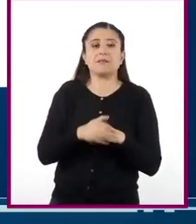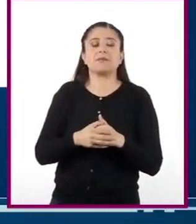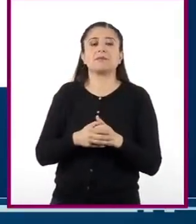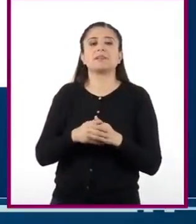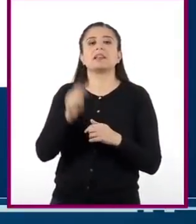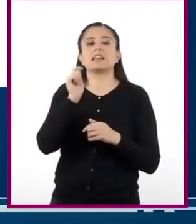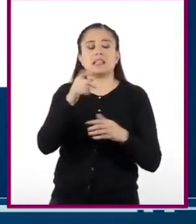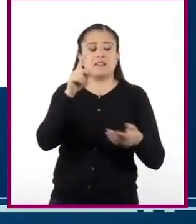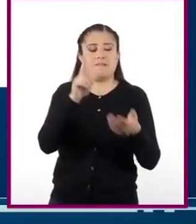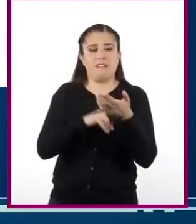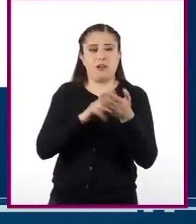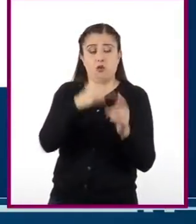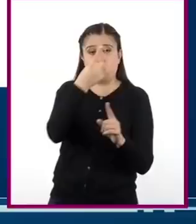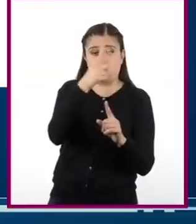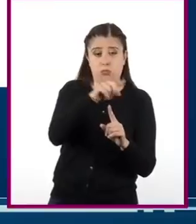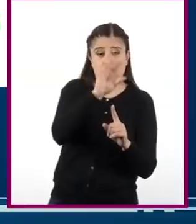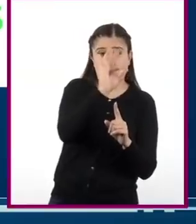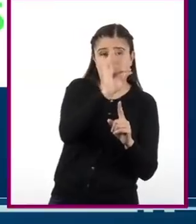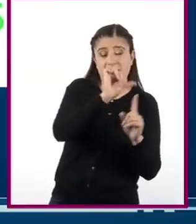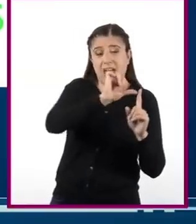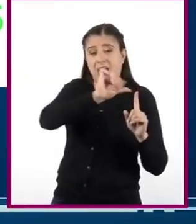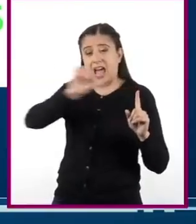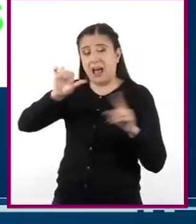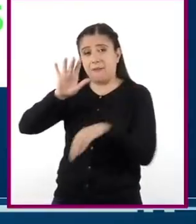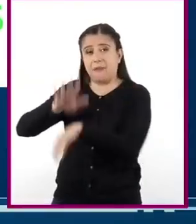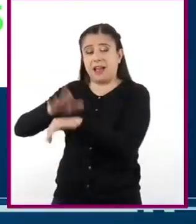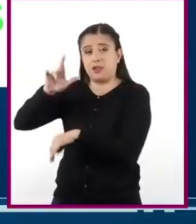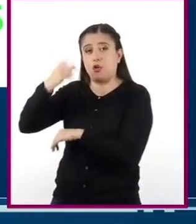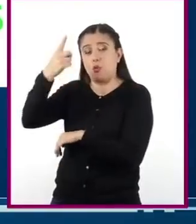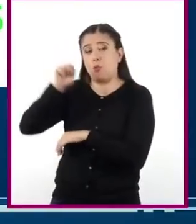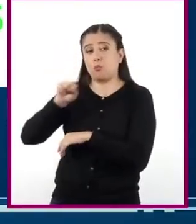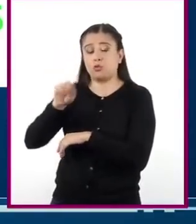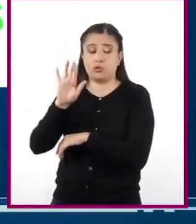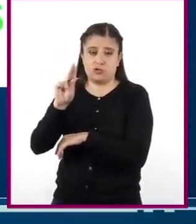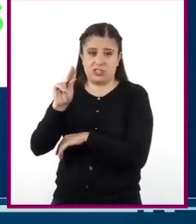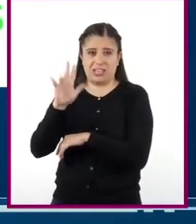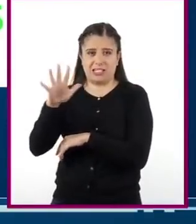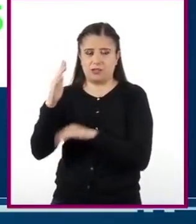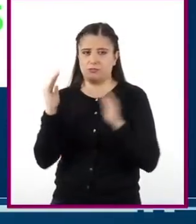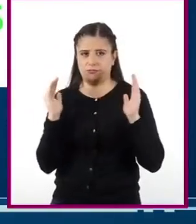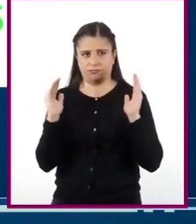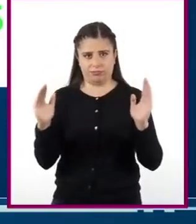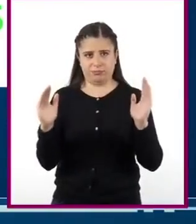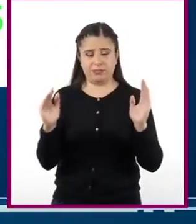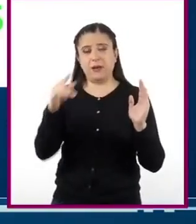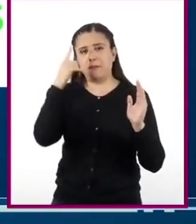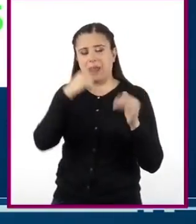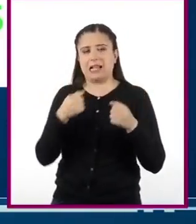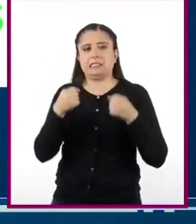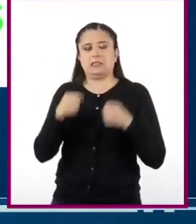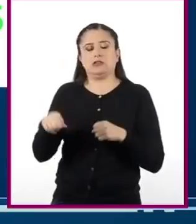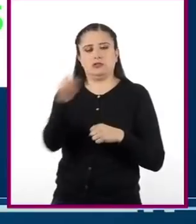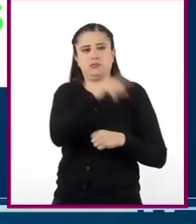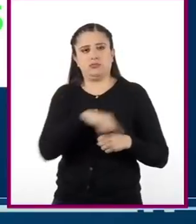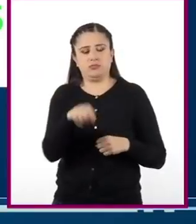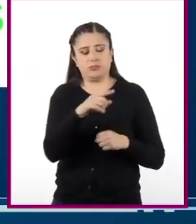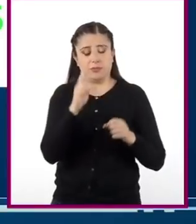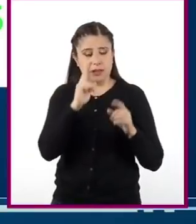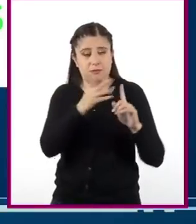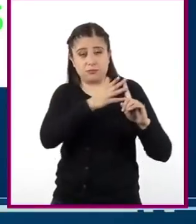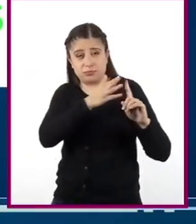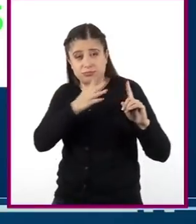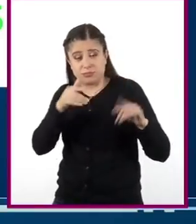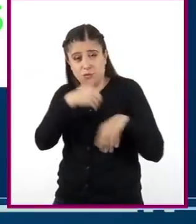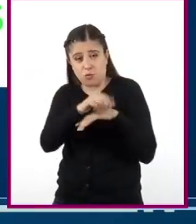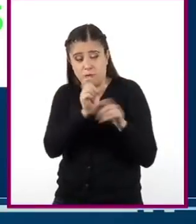valor 1.40 hasta un número mayor que 1.85, con el fin de asegurarnos de que todos los valores